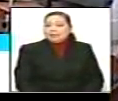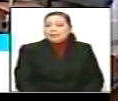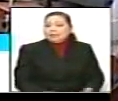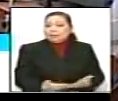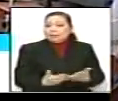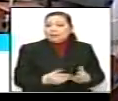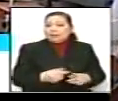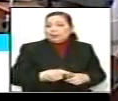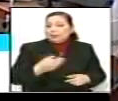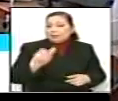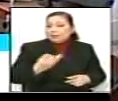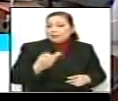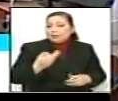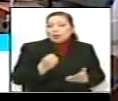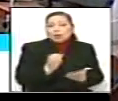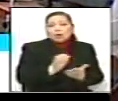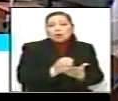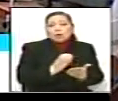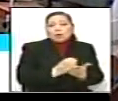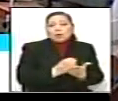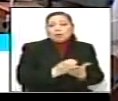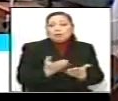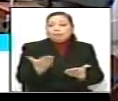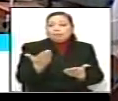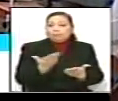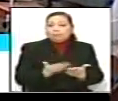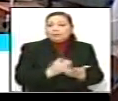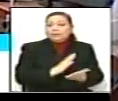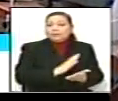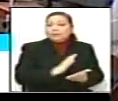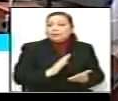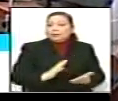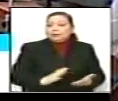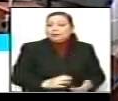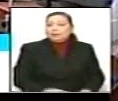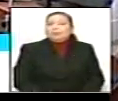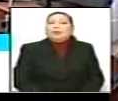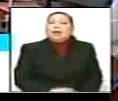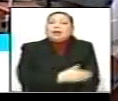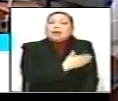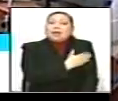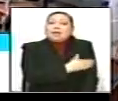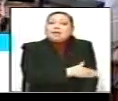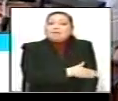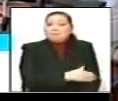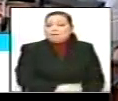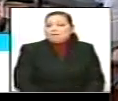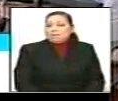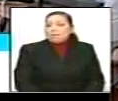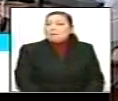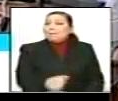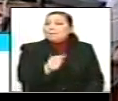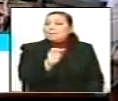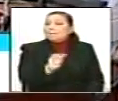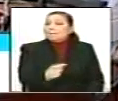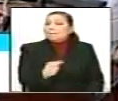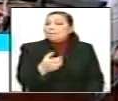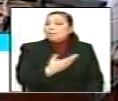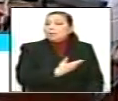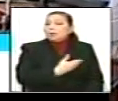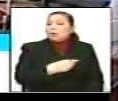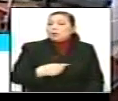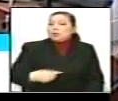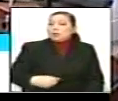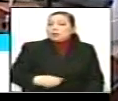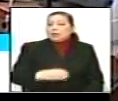diplomado de especialización en contrataciones y adquisiciones con el Estado a favor de funcionarios del